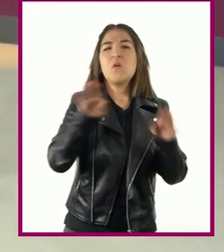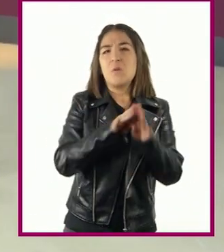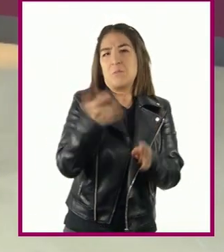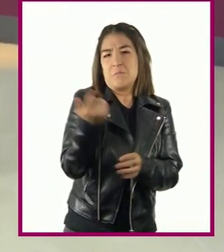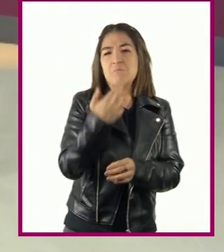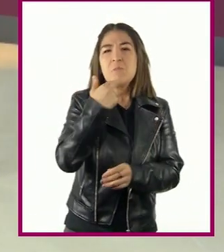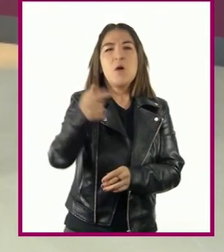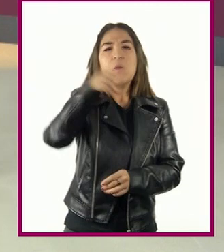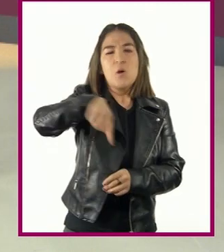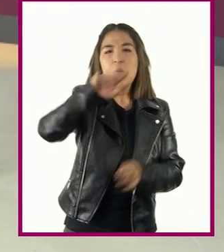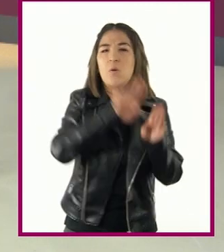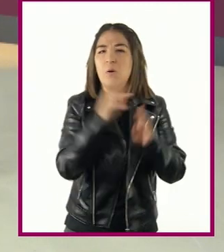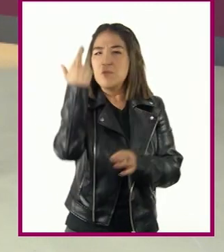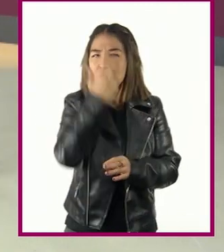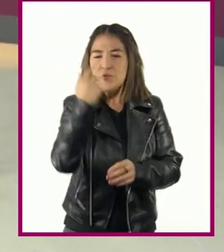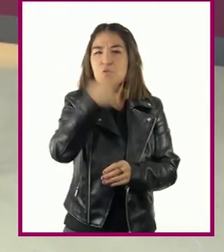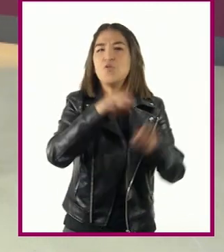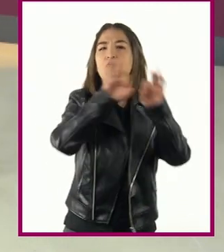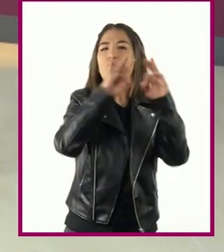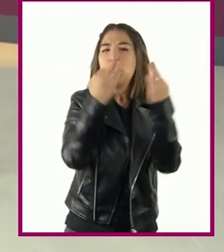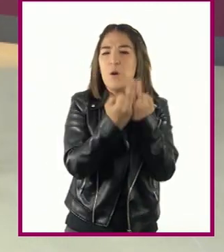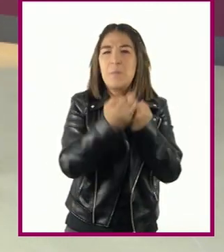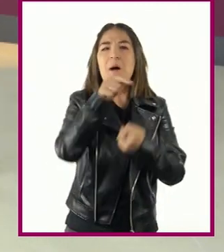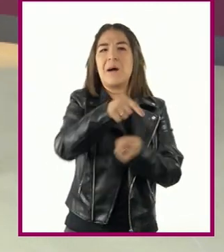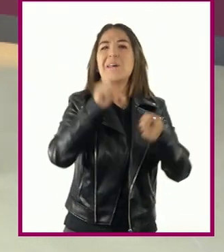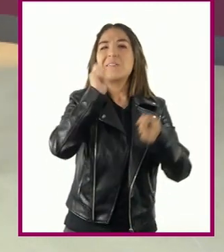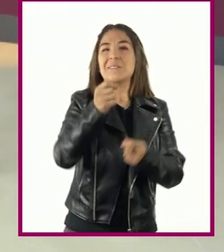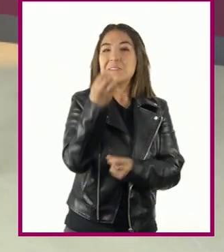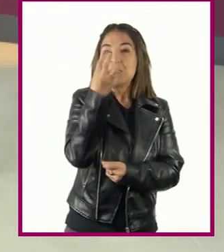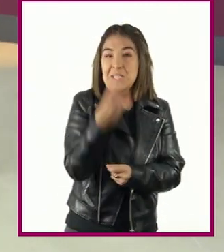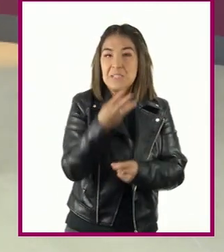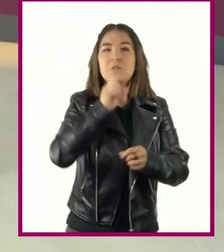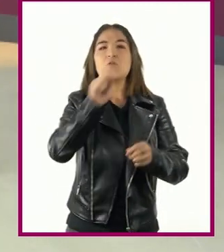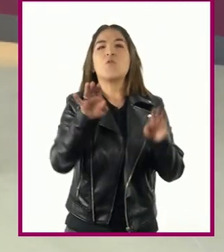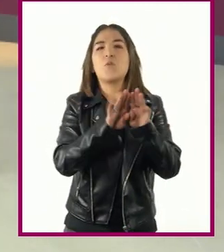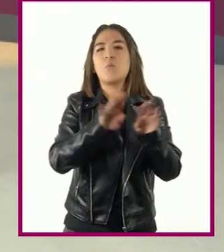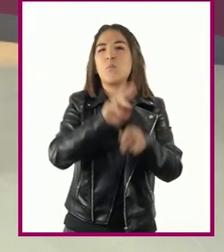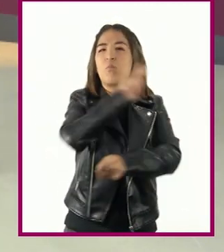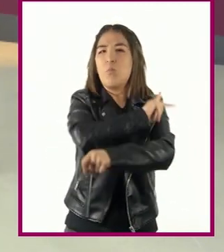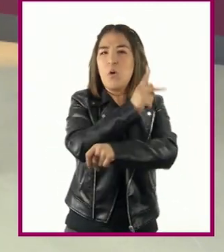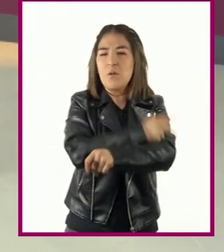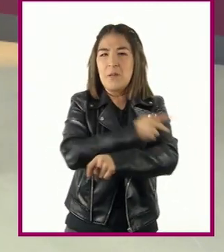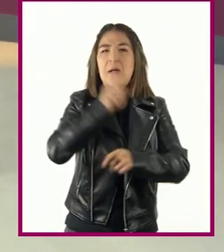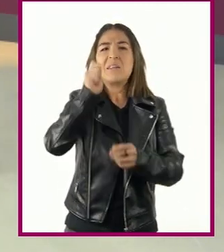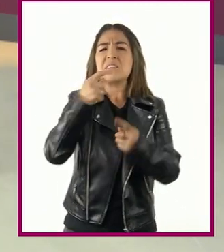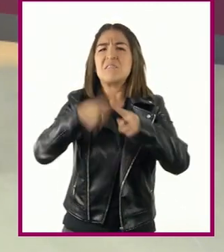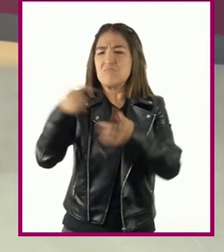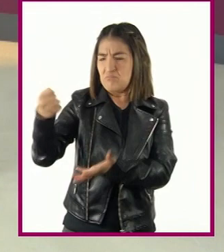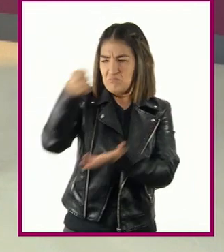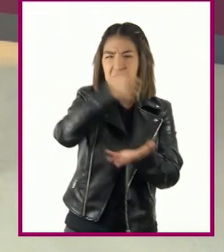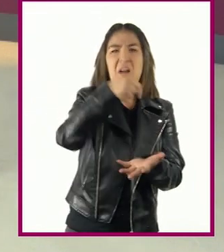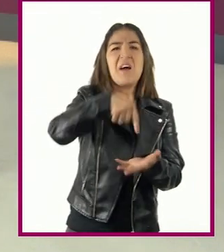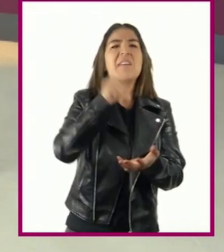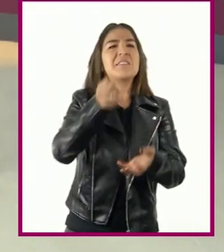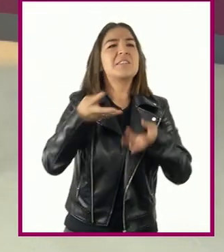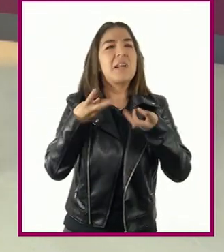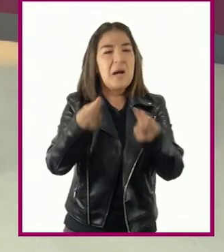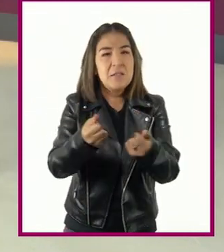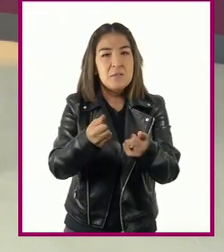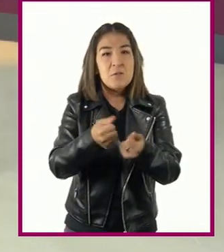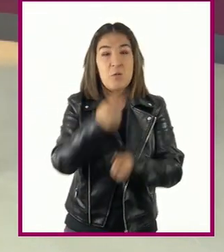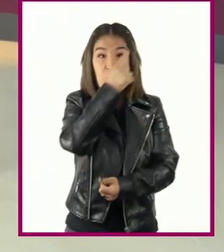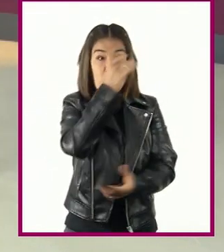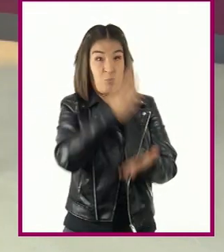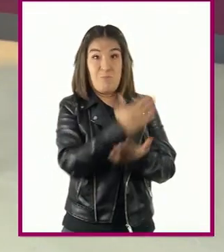mejor que alguien revise la forma en que estos tres poderes ocupan los recursos públicos? No solo el